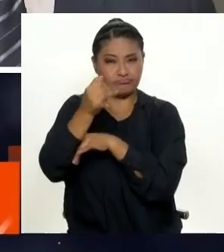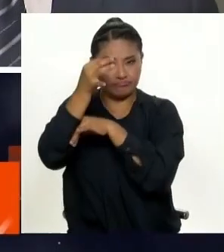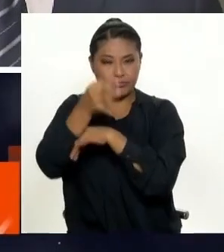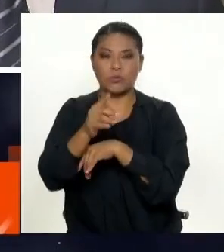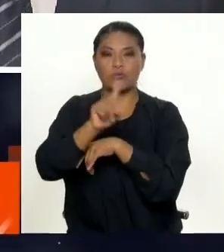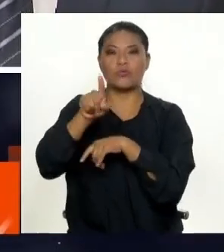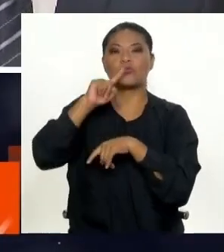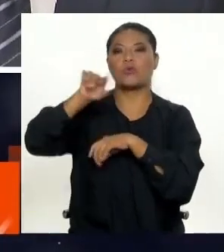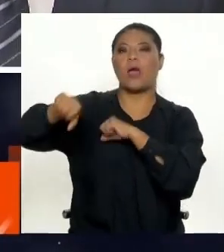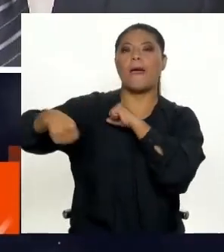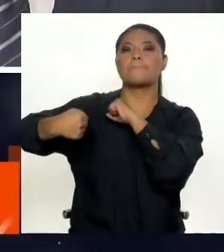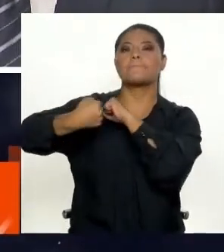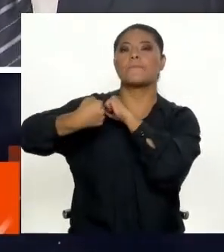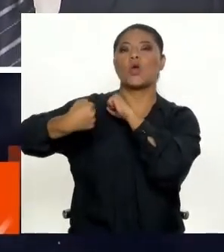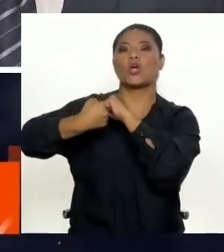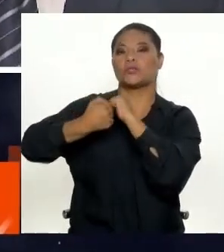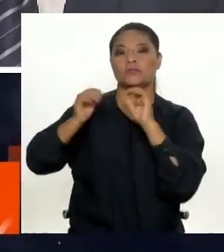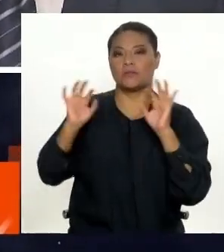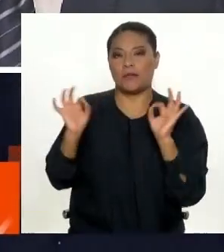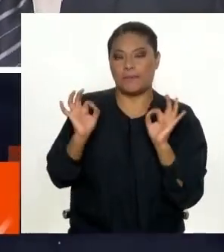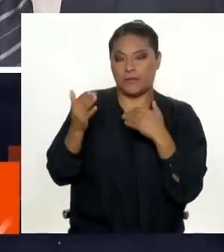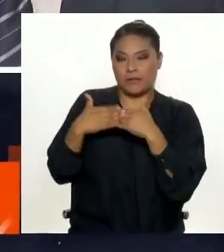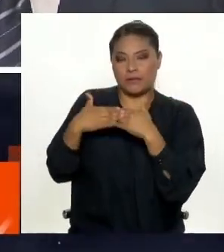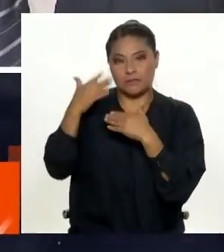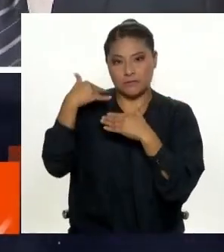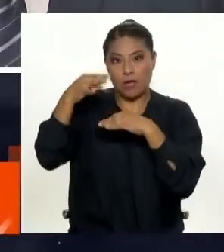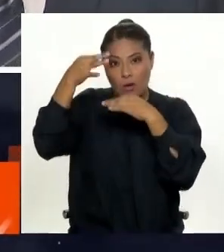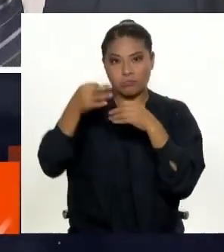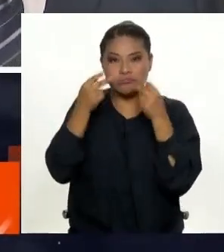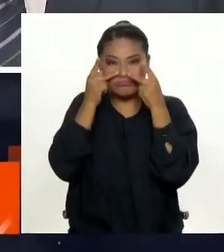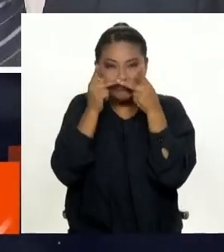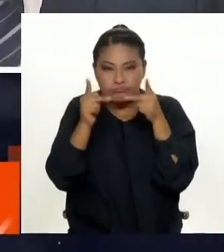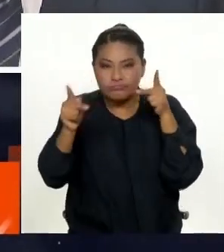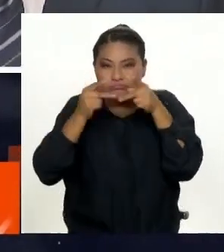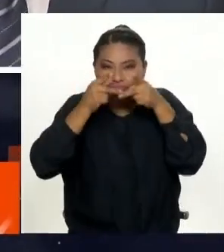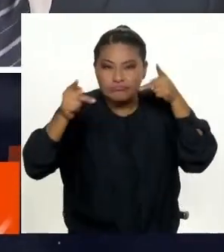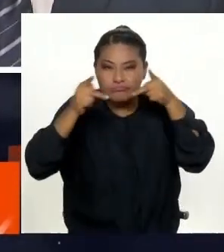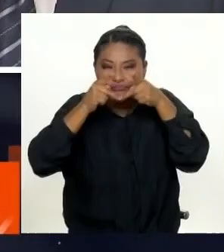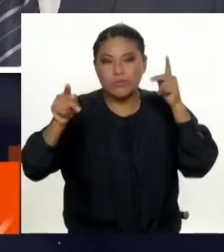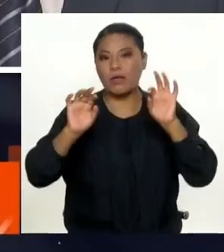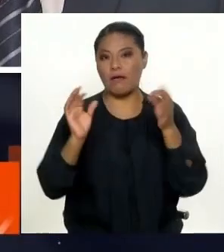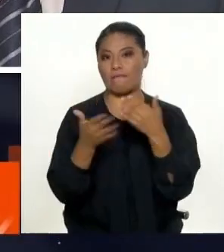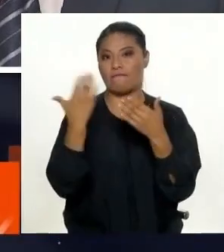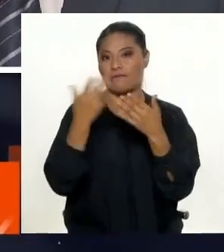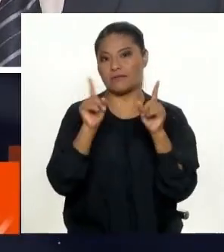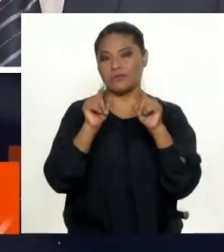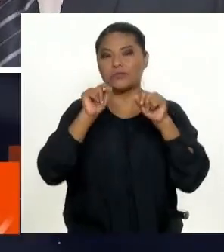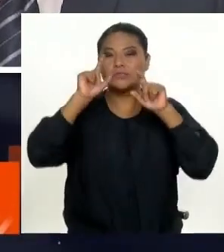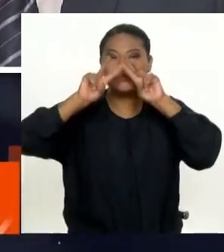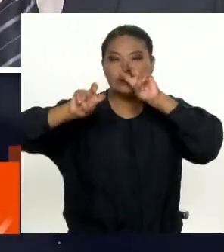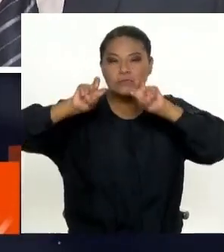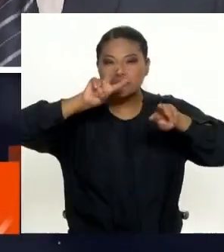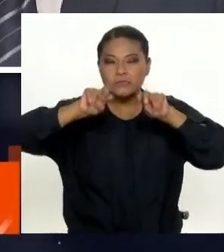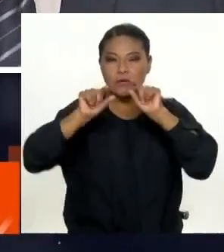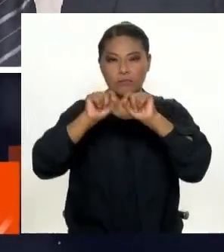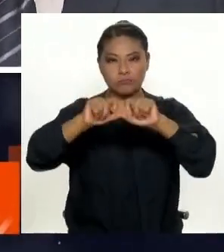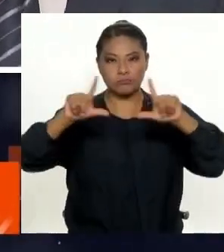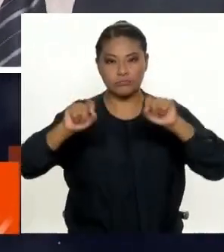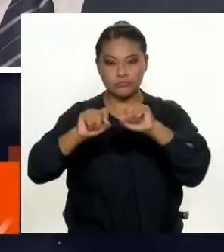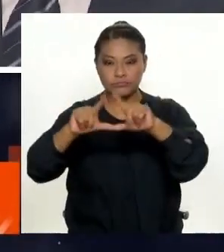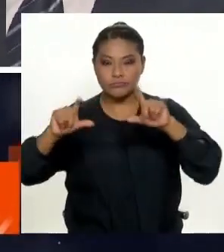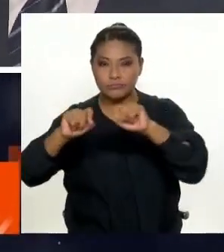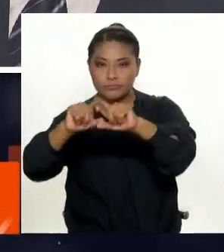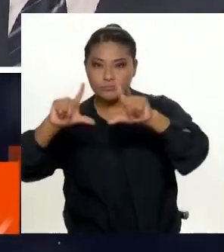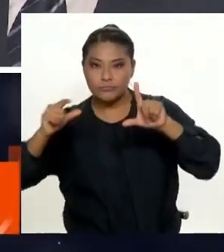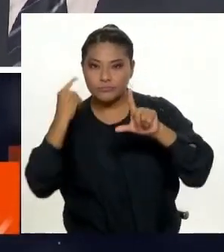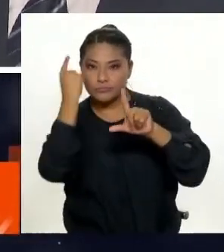puede recibir esta información de captada por las cámaras de seguridad, pero luego tiene que procesarlas y determinar si estas han sido lo